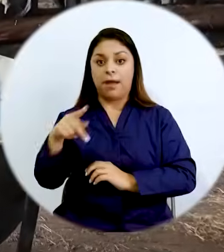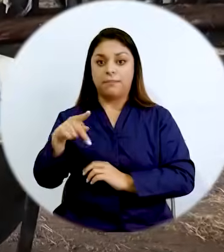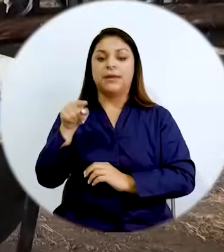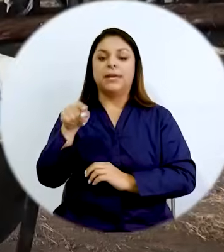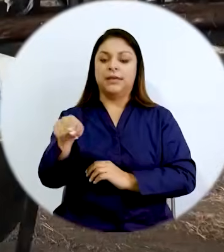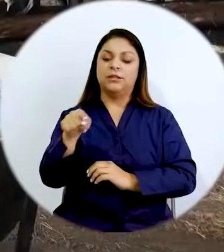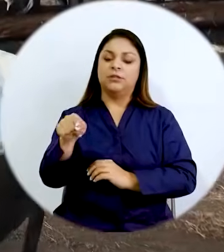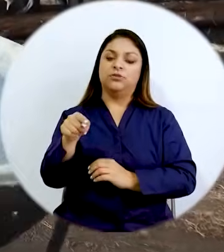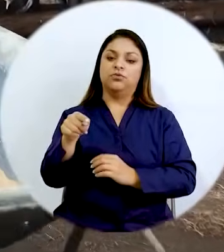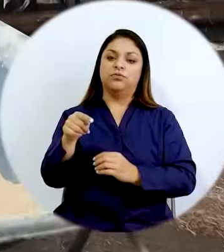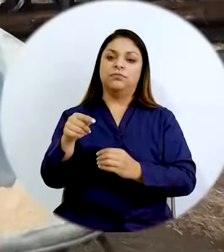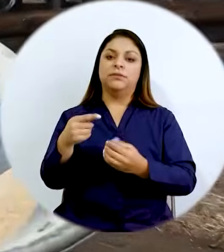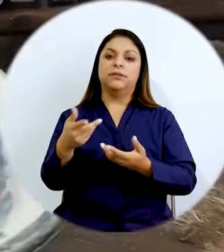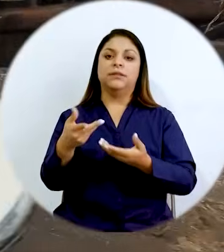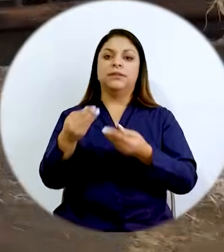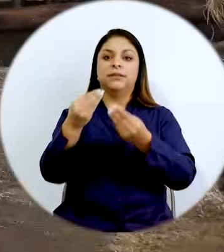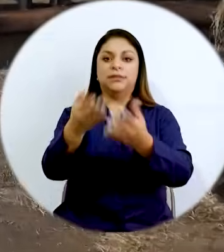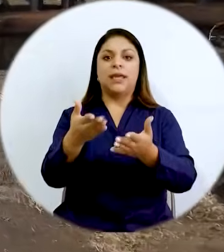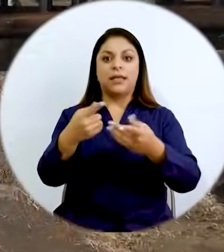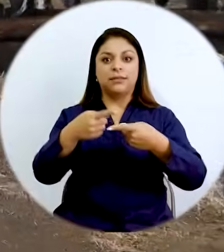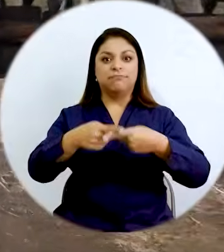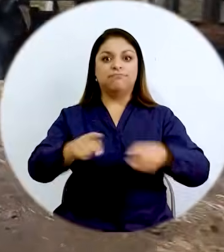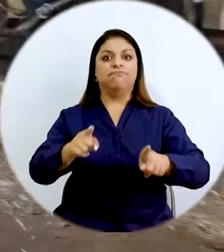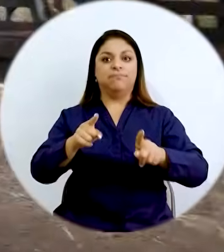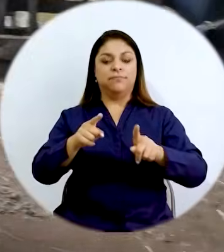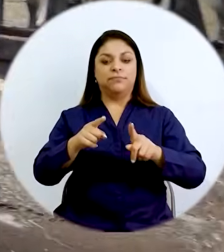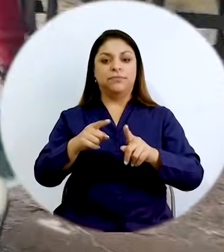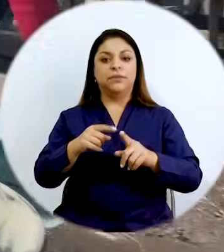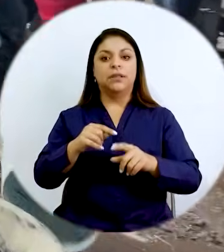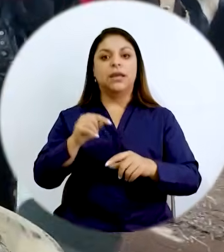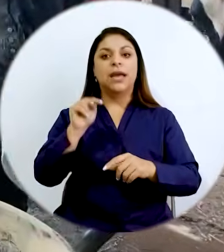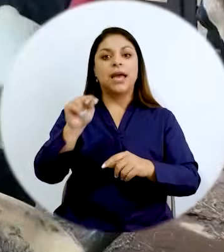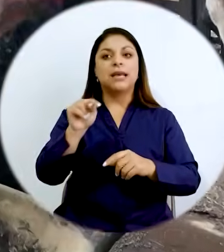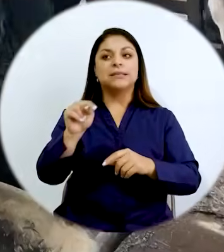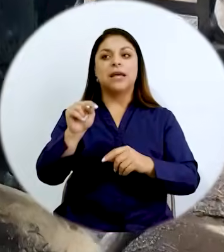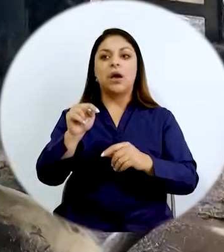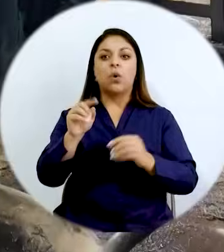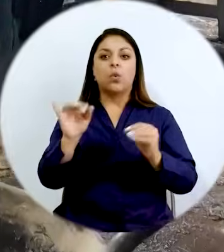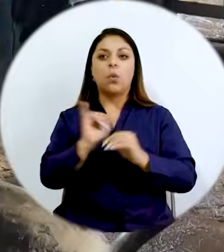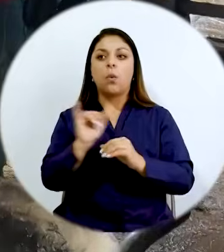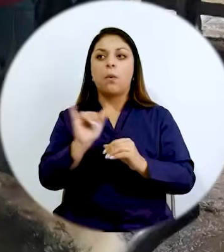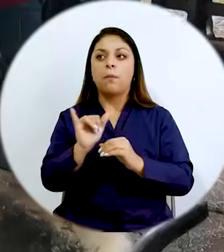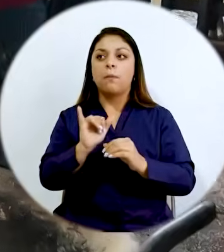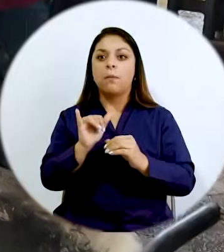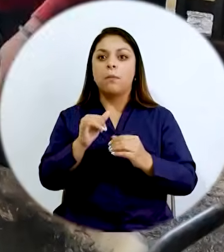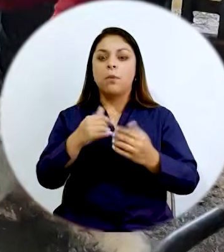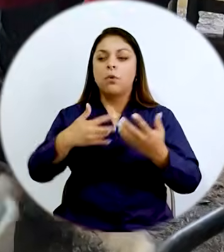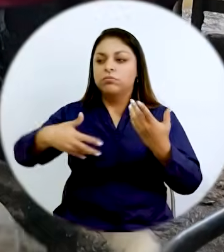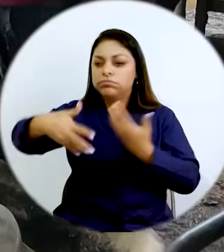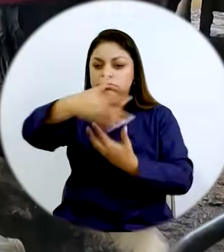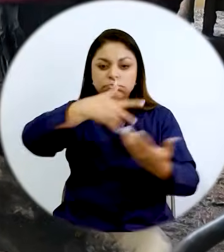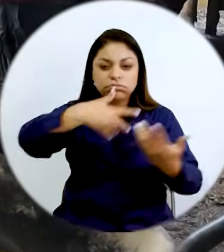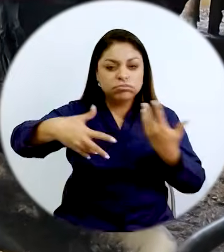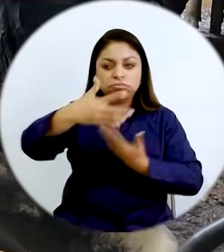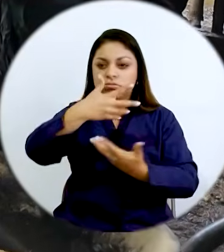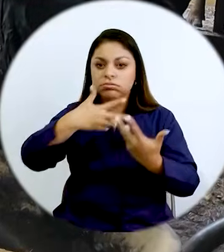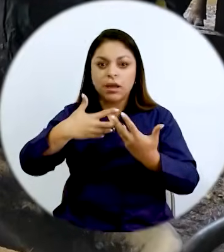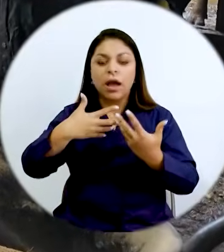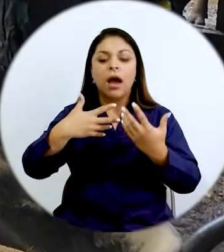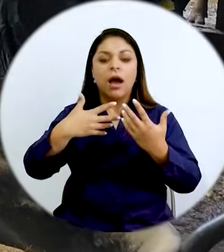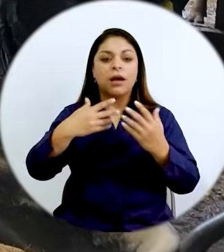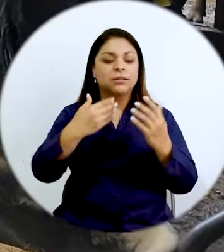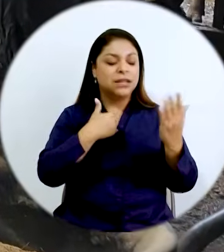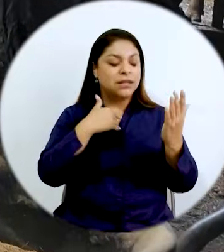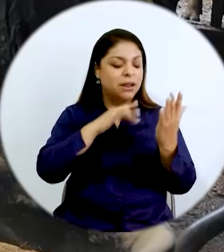de esa diferenciación con otros software que existen, es esa tropicalización, ¿verdad? Y esa tropicalización de